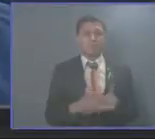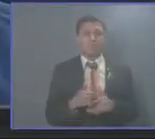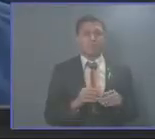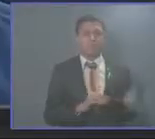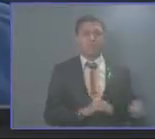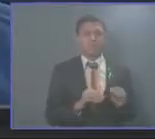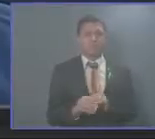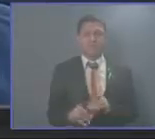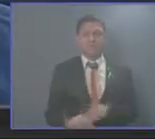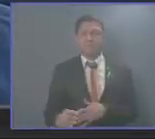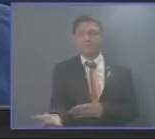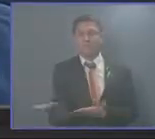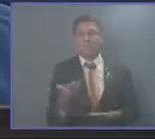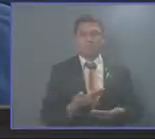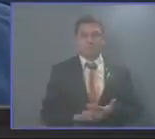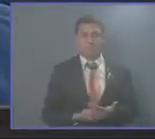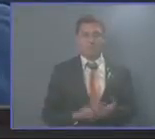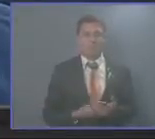por lo que en junio de